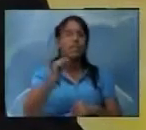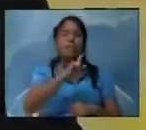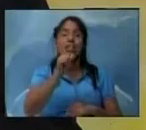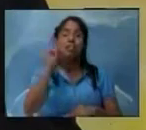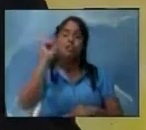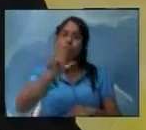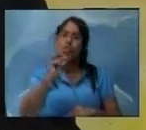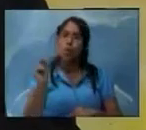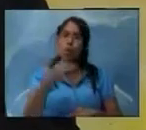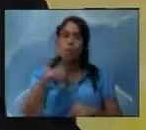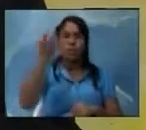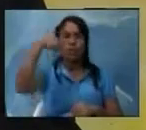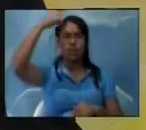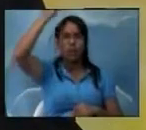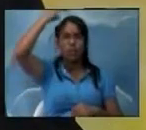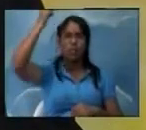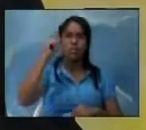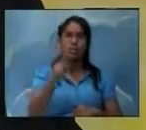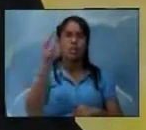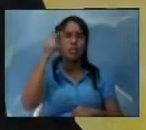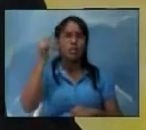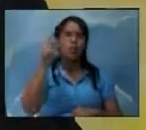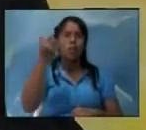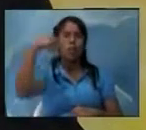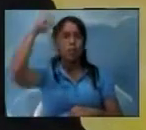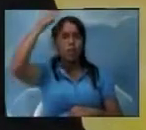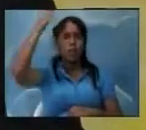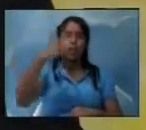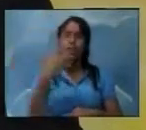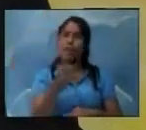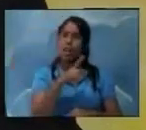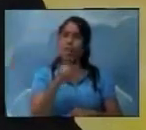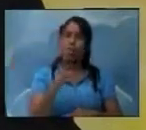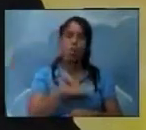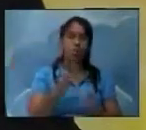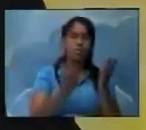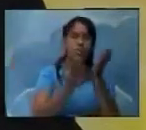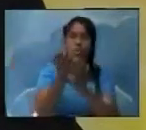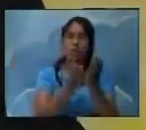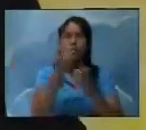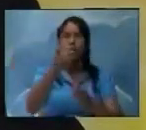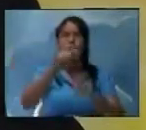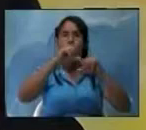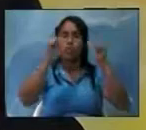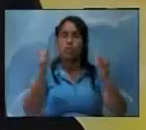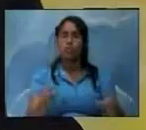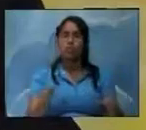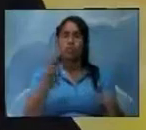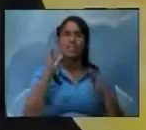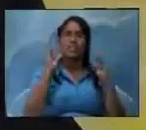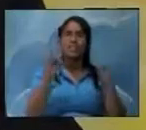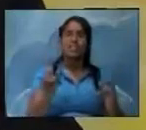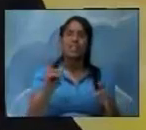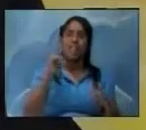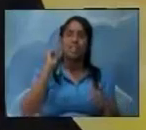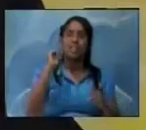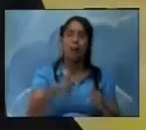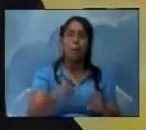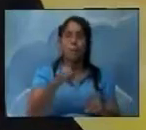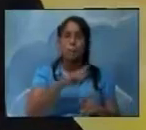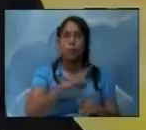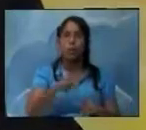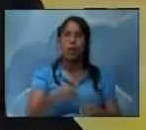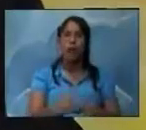Y si no, mi rey, sepas, oh rey, que no serviremos a tus dioses, ni